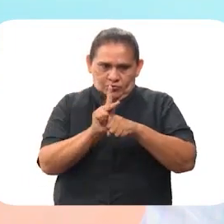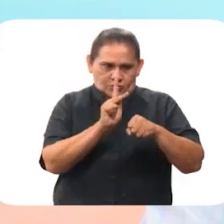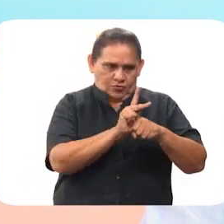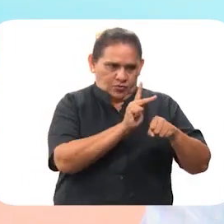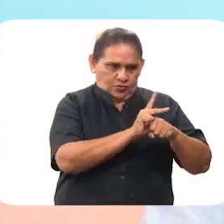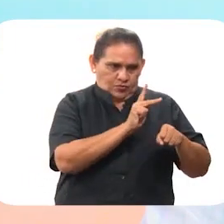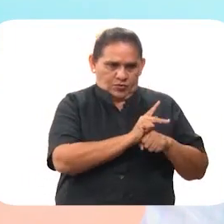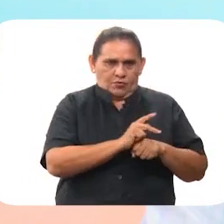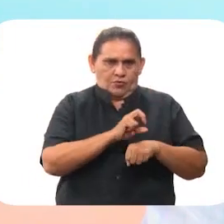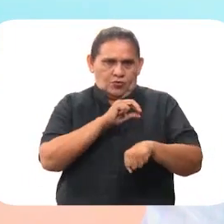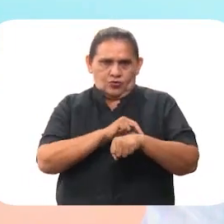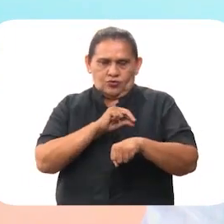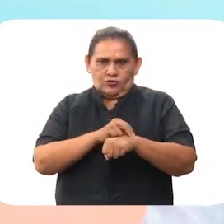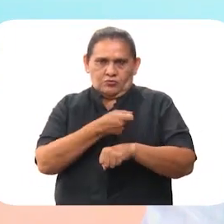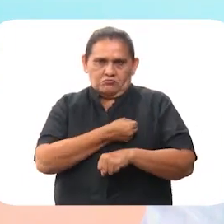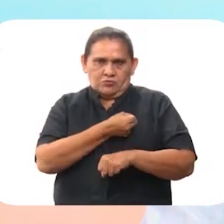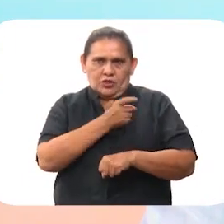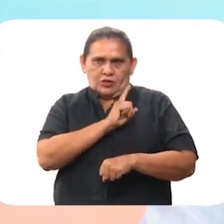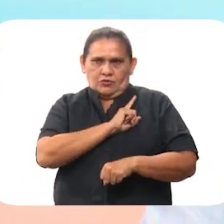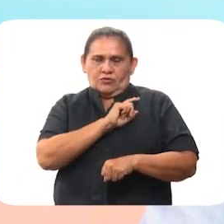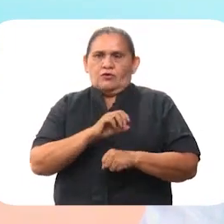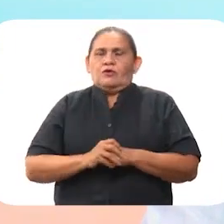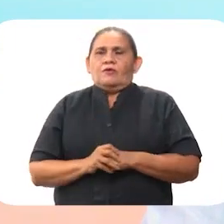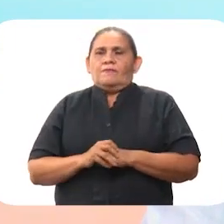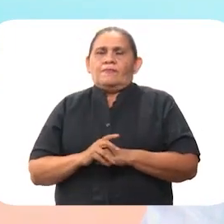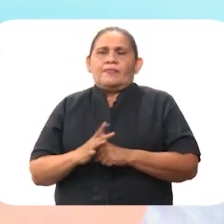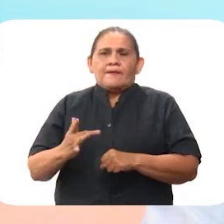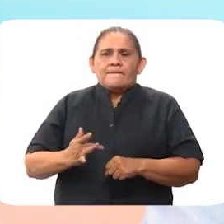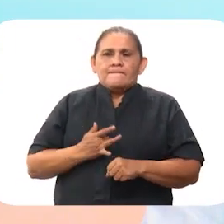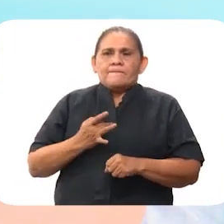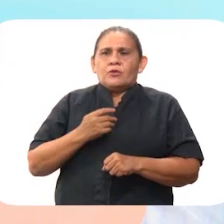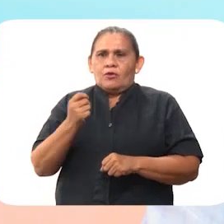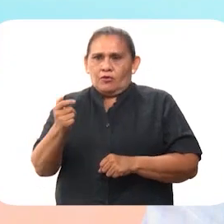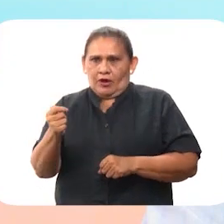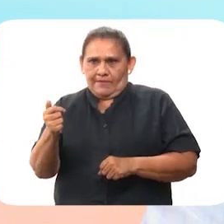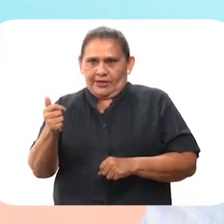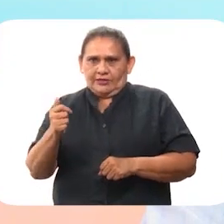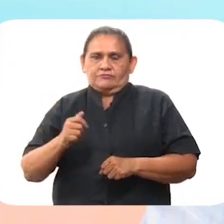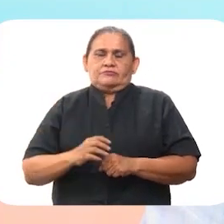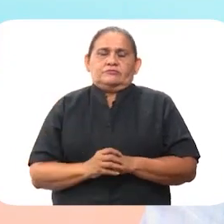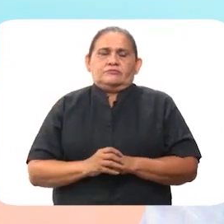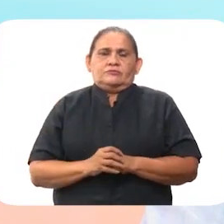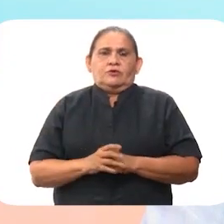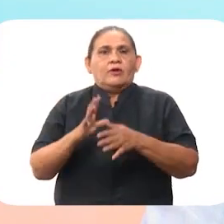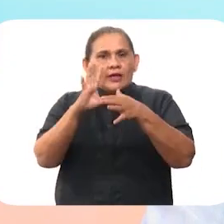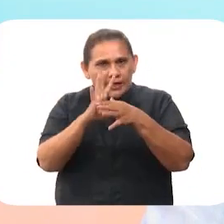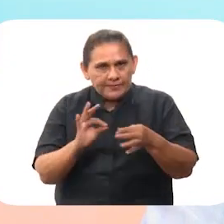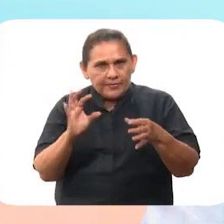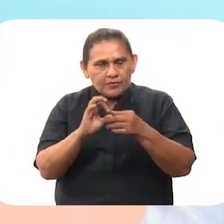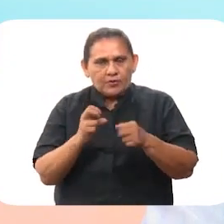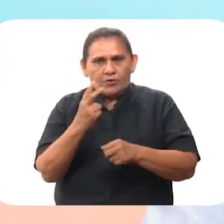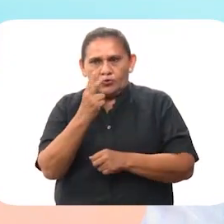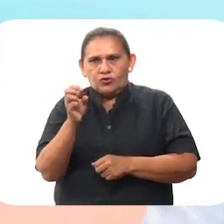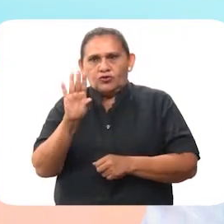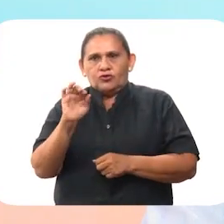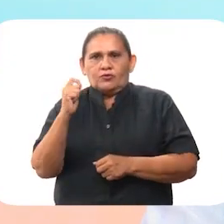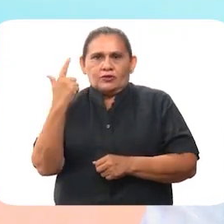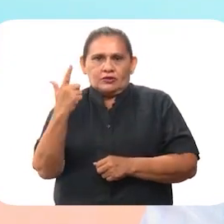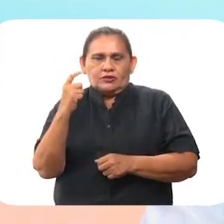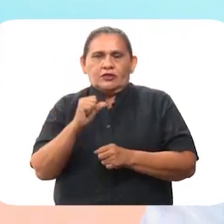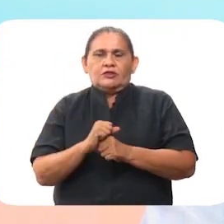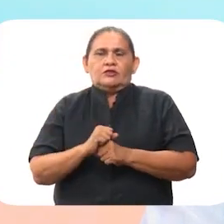lo 257 juntulu le kohano bo, tik alano humpuli hospitale, yanulak obetupático bashkunuyes le shak albeta